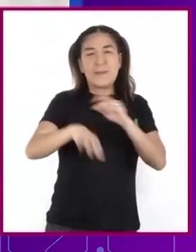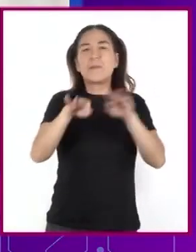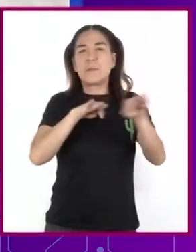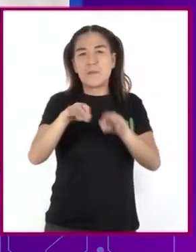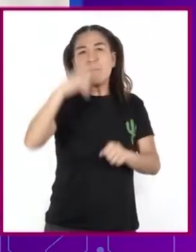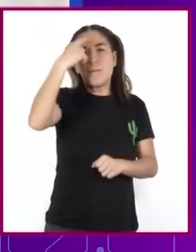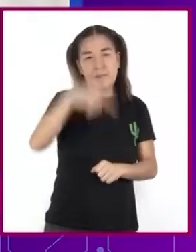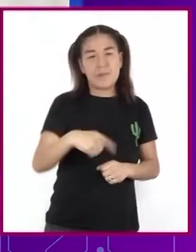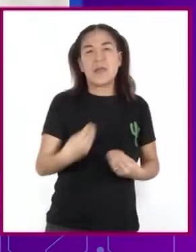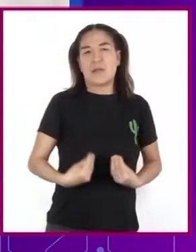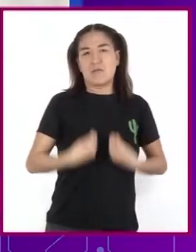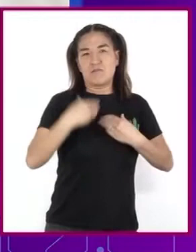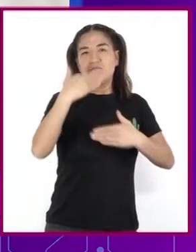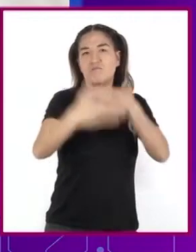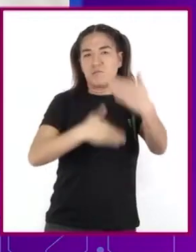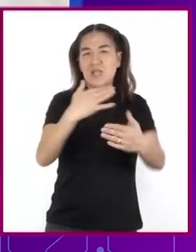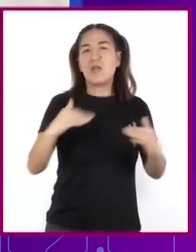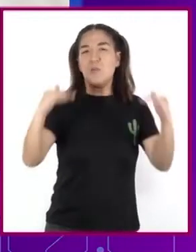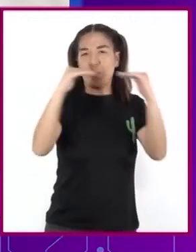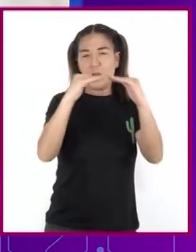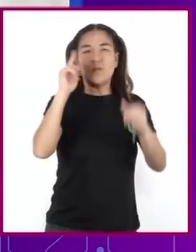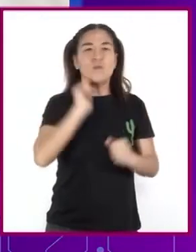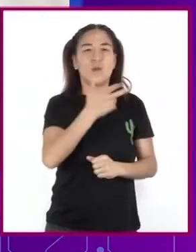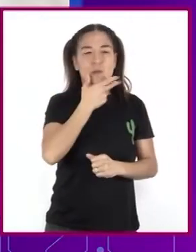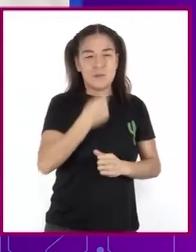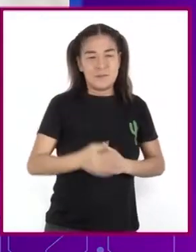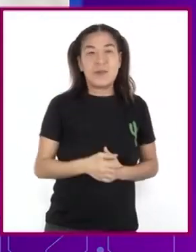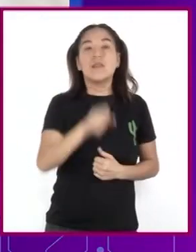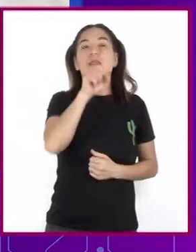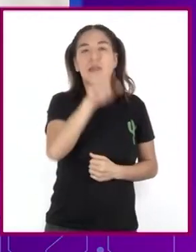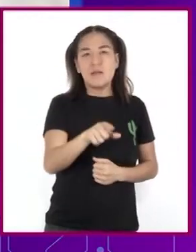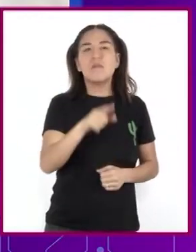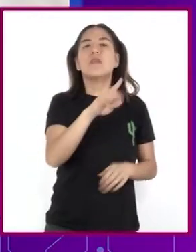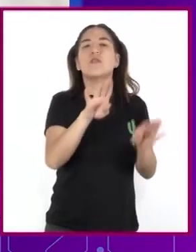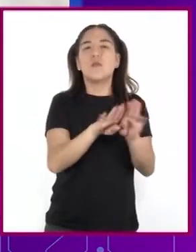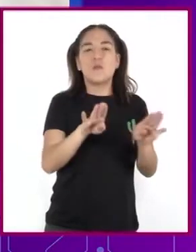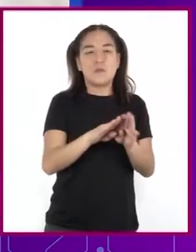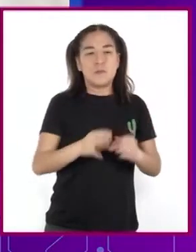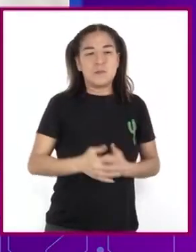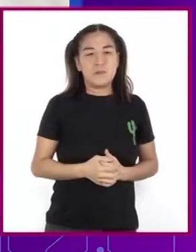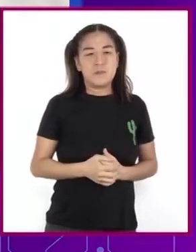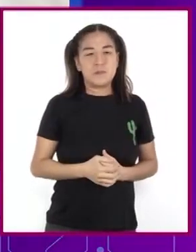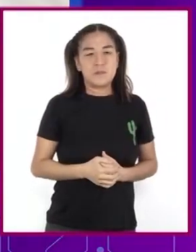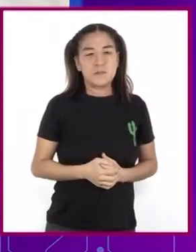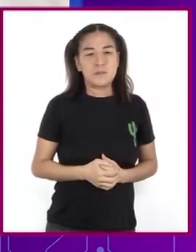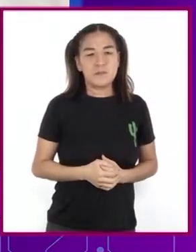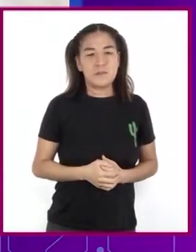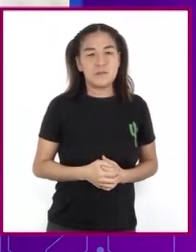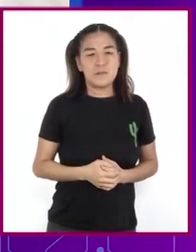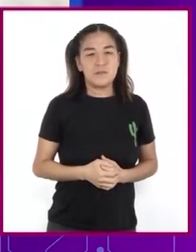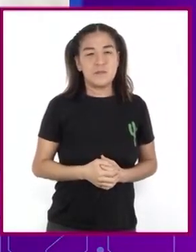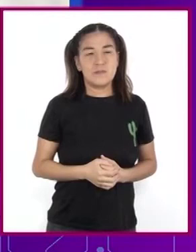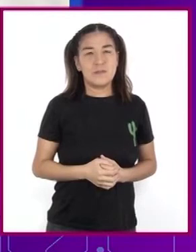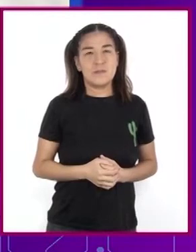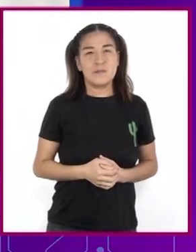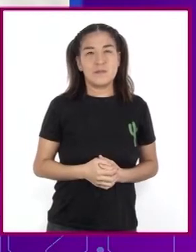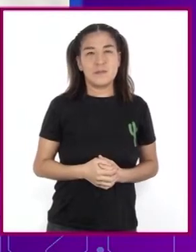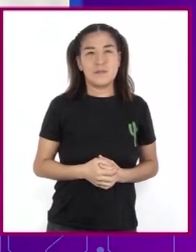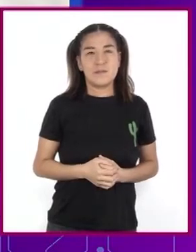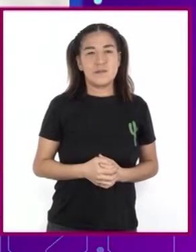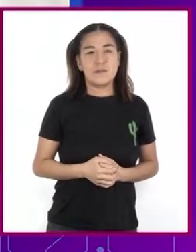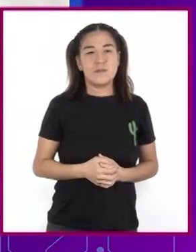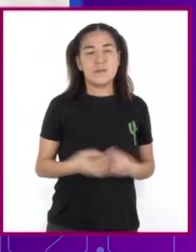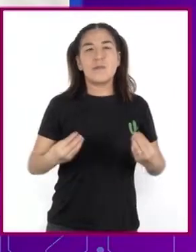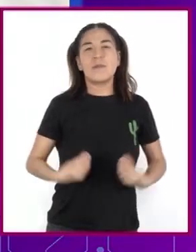para que tengan una mejor igualdad. Tener también un canal seguro para poder atender a